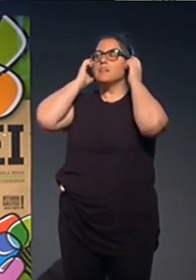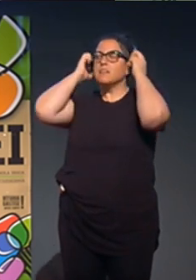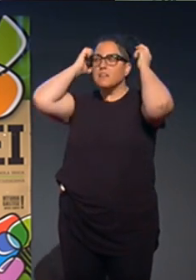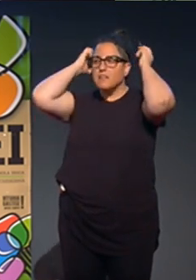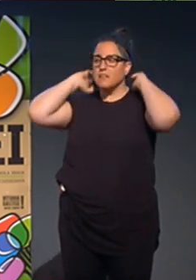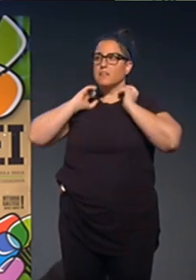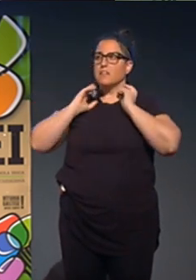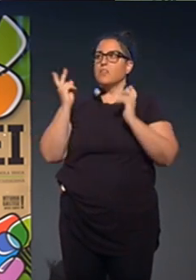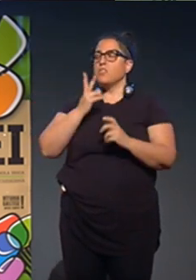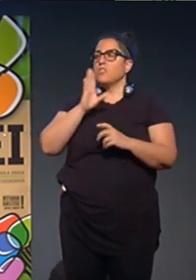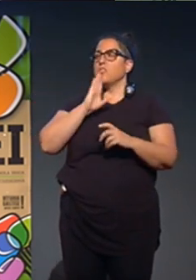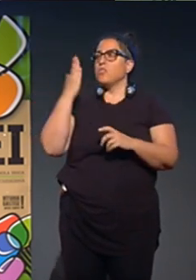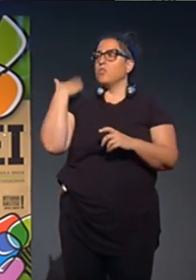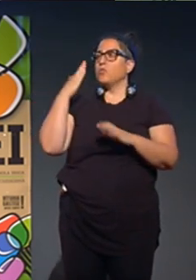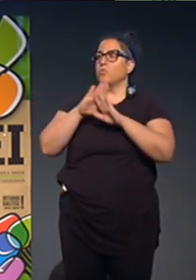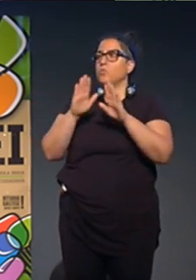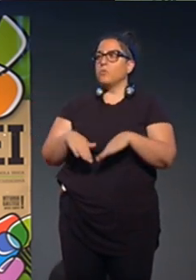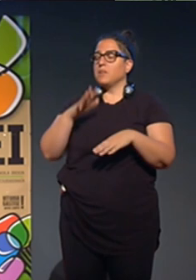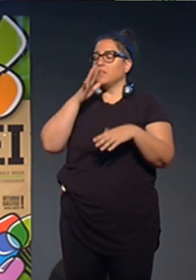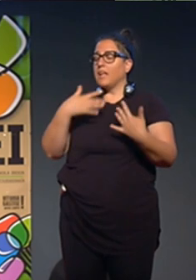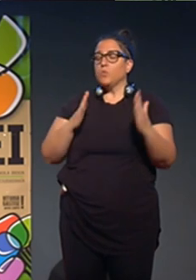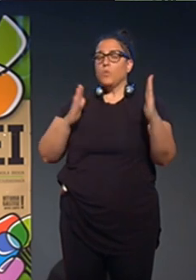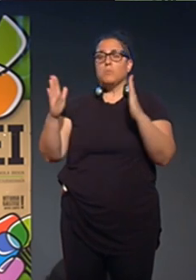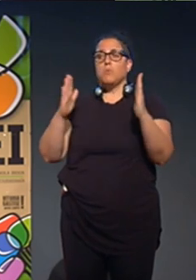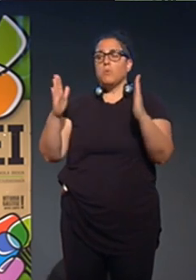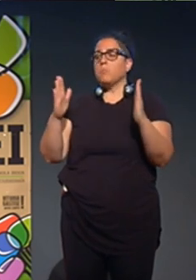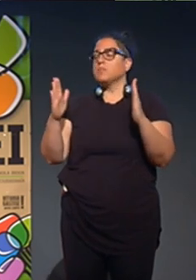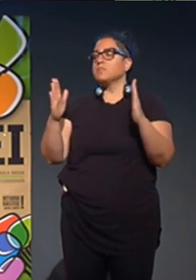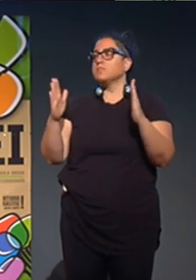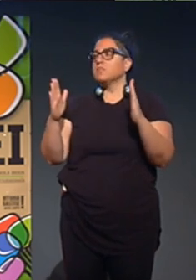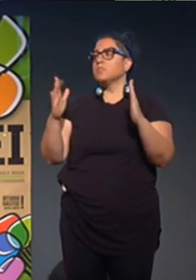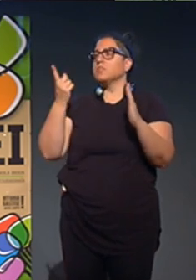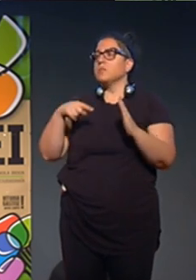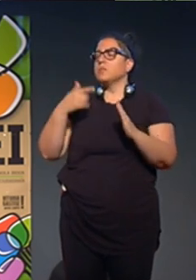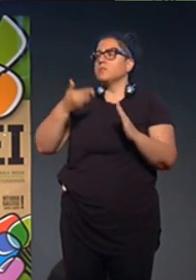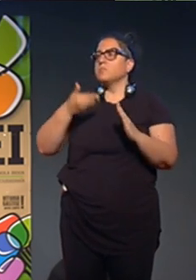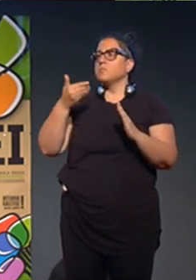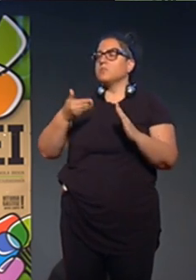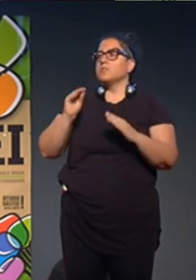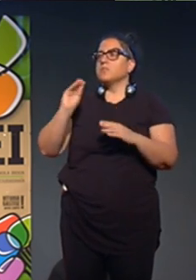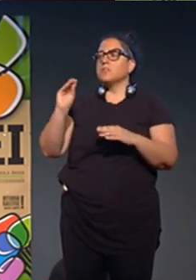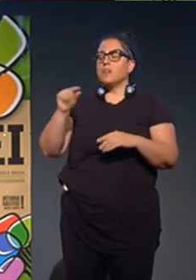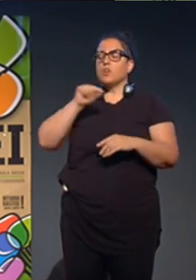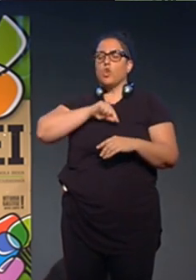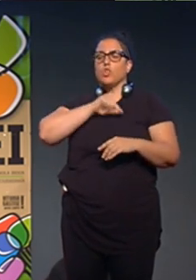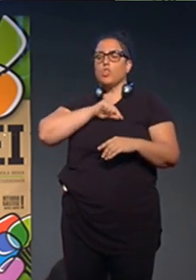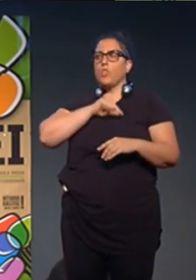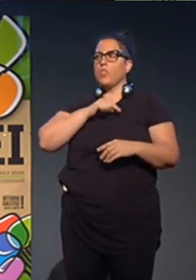y yo creo que en estos tiempos que corren También es importante apelar a la conciencia la conciencia